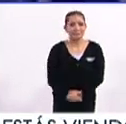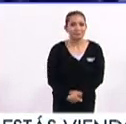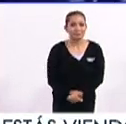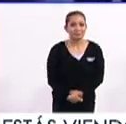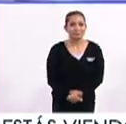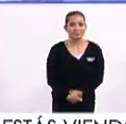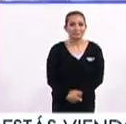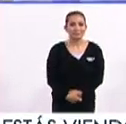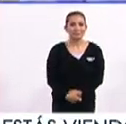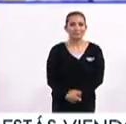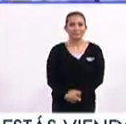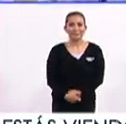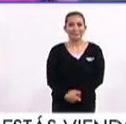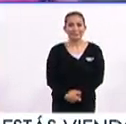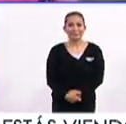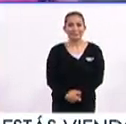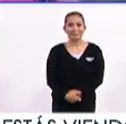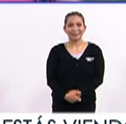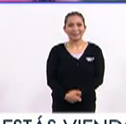www.fundacion.udg.mx.